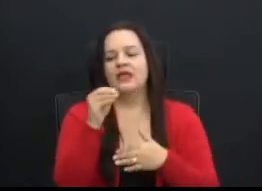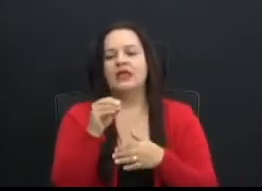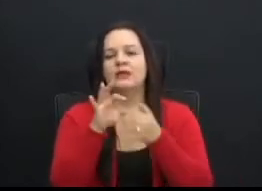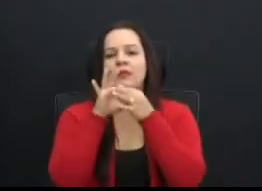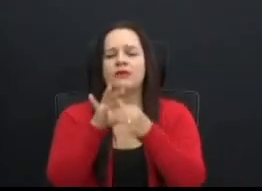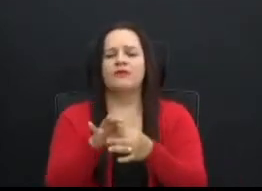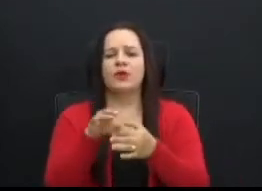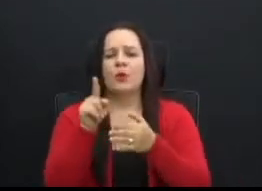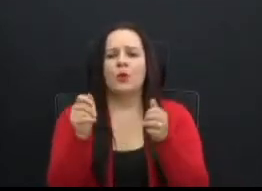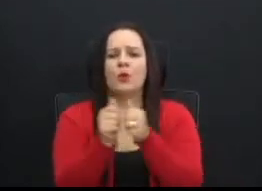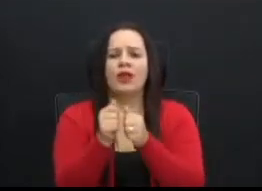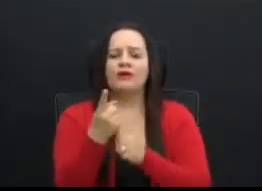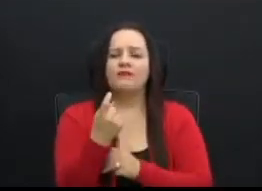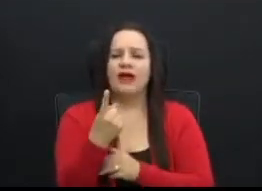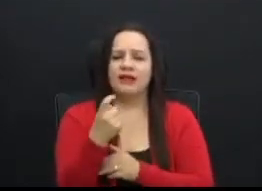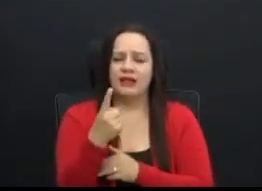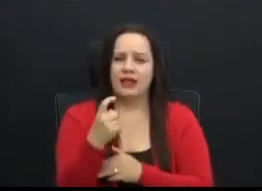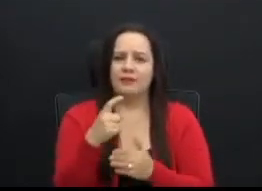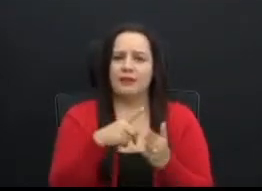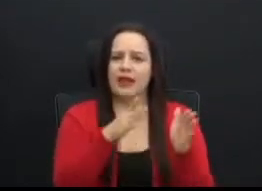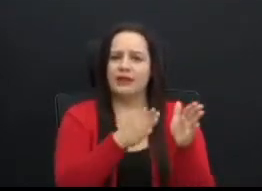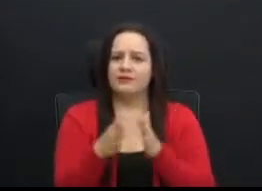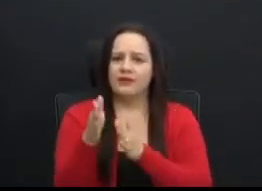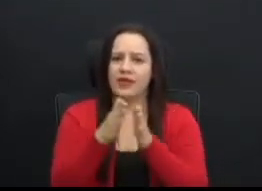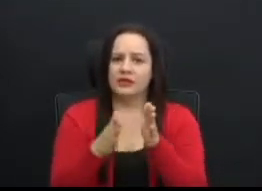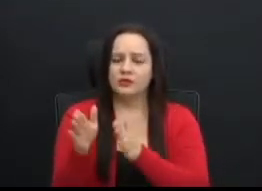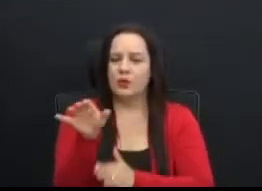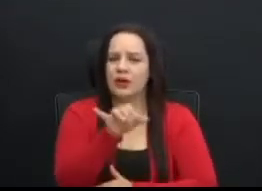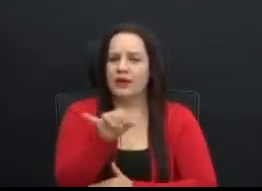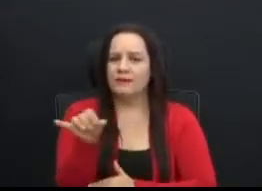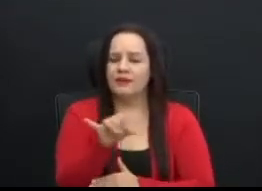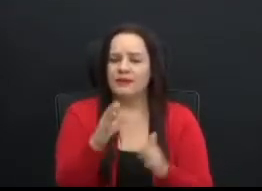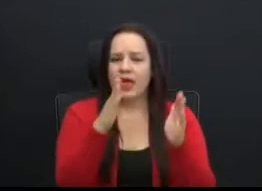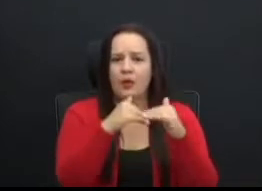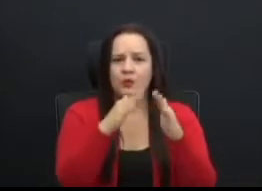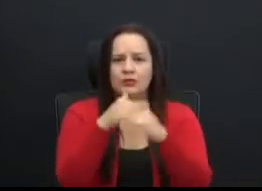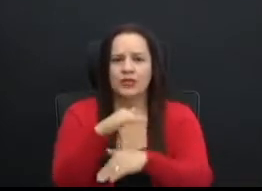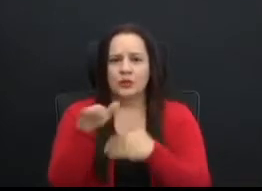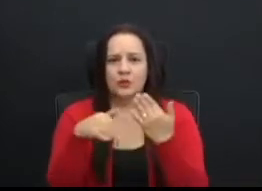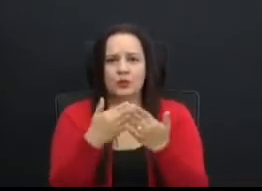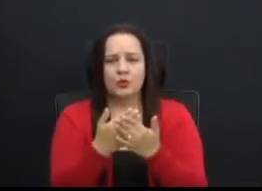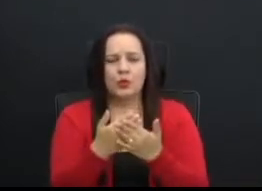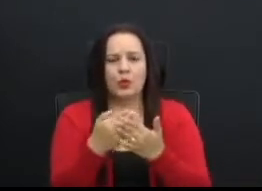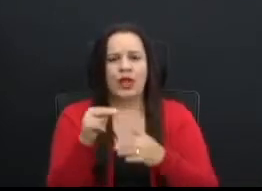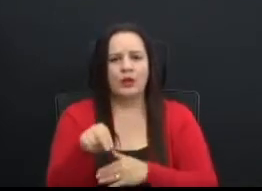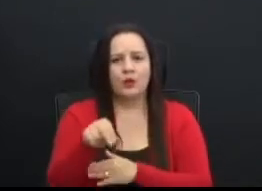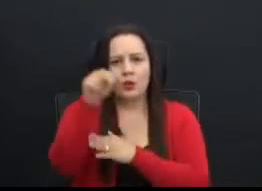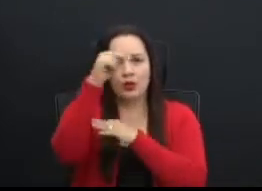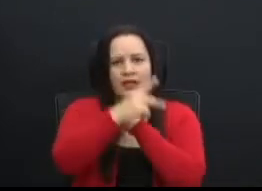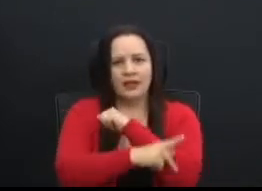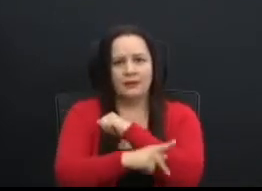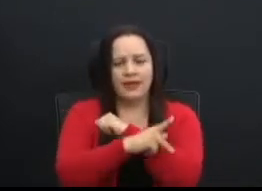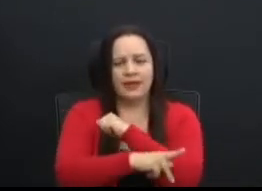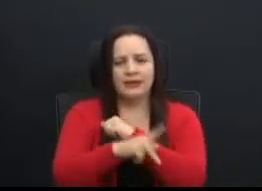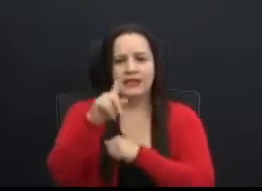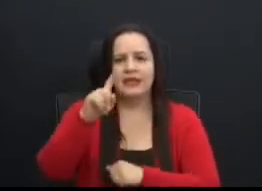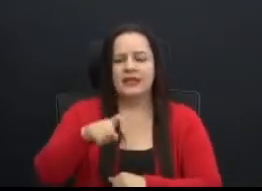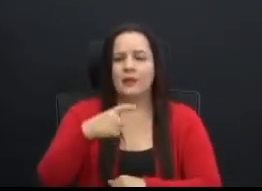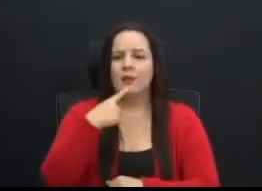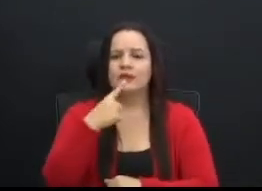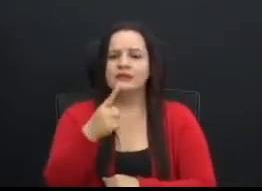falta de planificación, la misma que está ausente en toda la zona norte. Digamos las cosas como